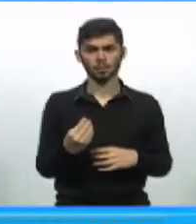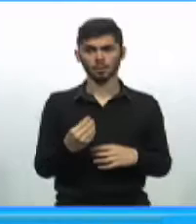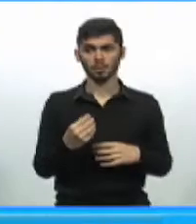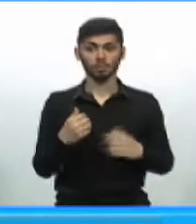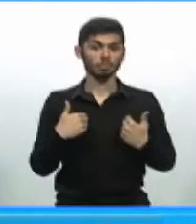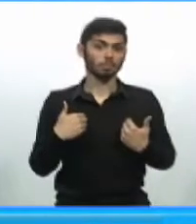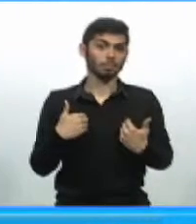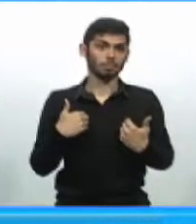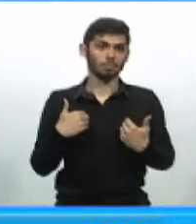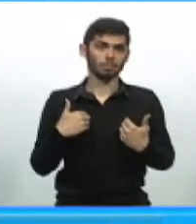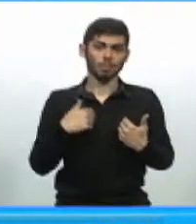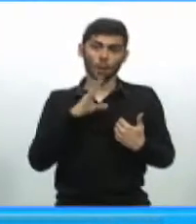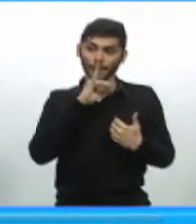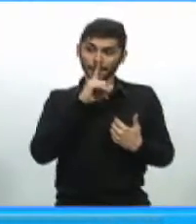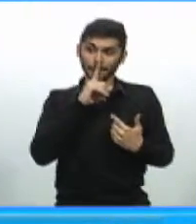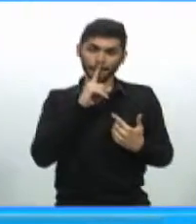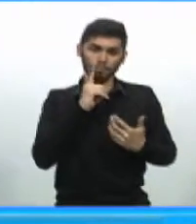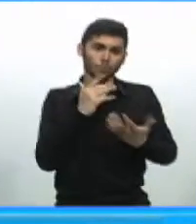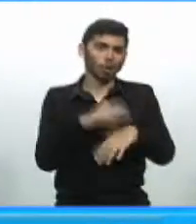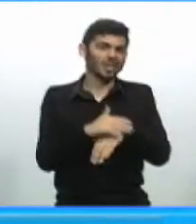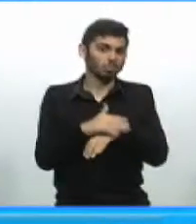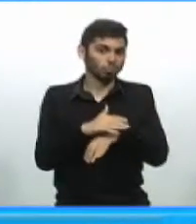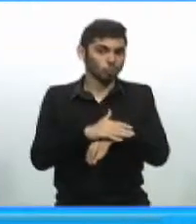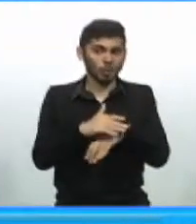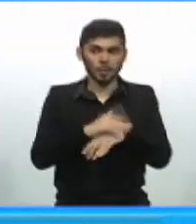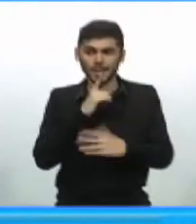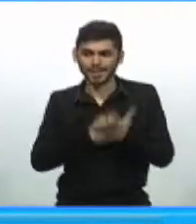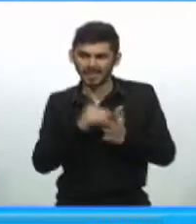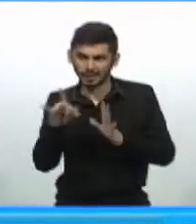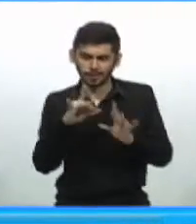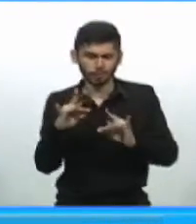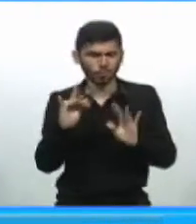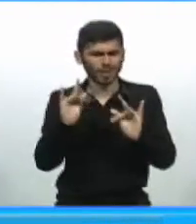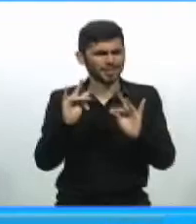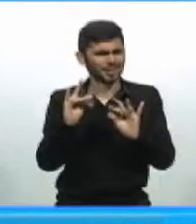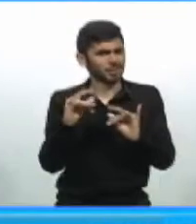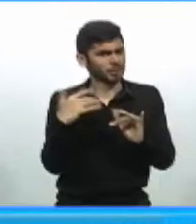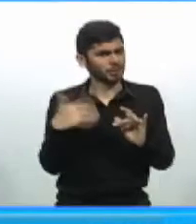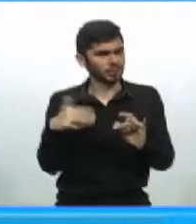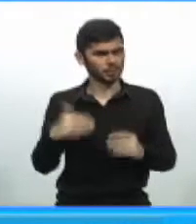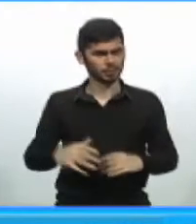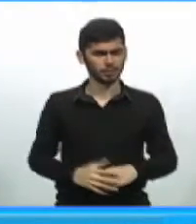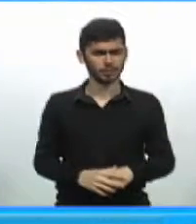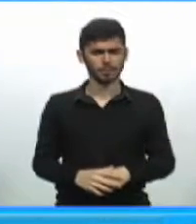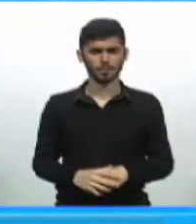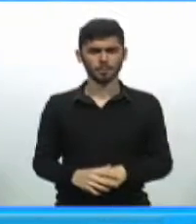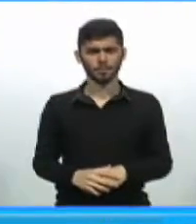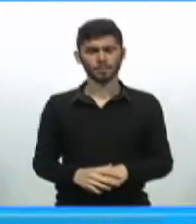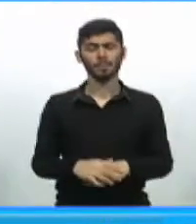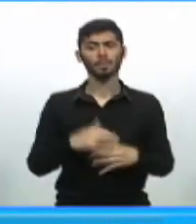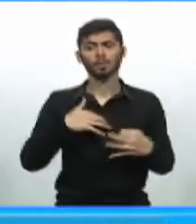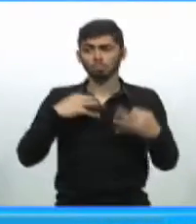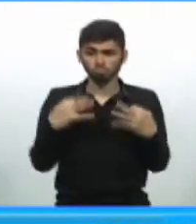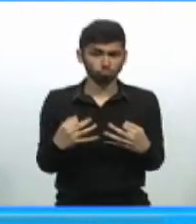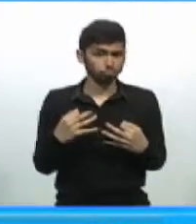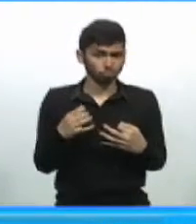en el cargo mío, ¿no? Que tengo la responsabilidad de decidir muchas cosas. Entonces, bueno, pero al fin y al cabo